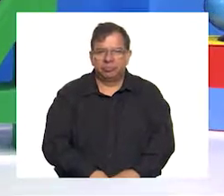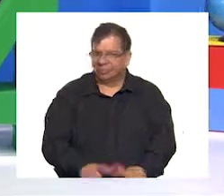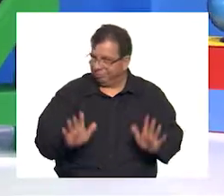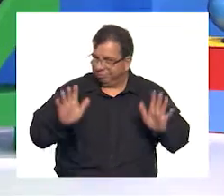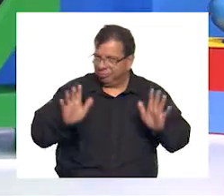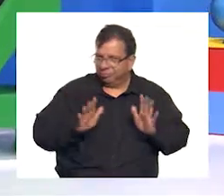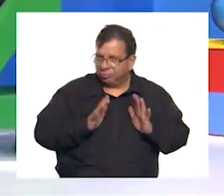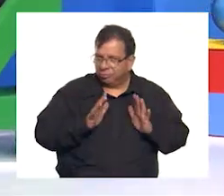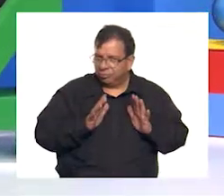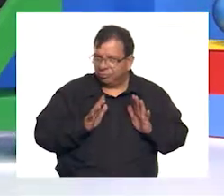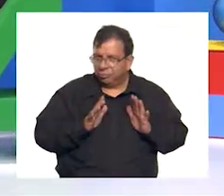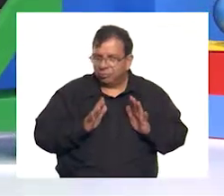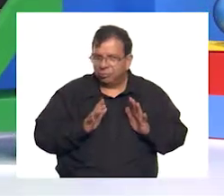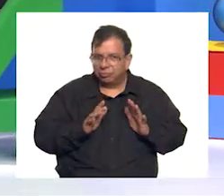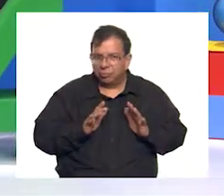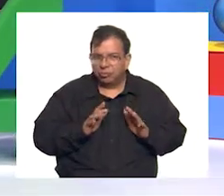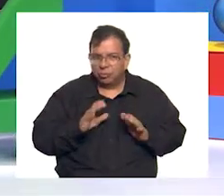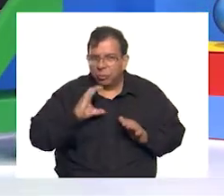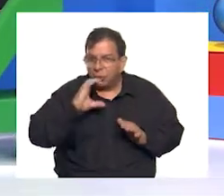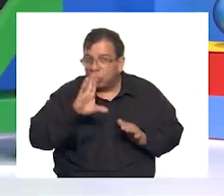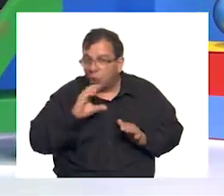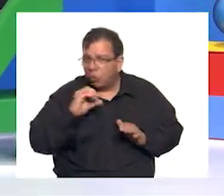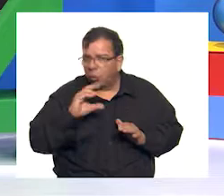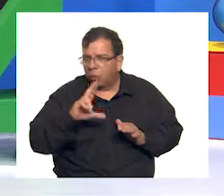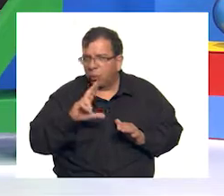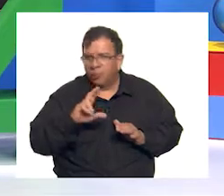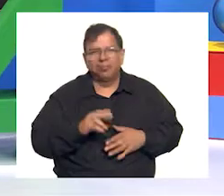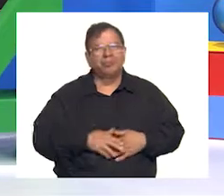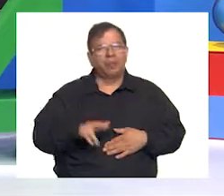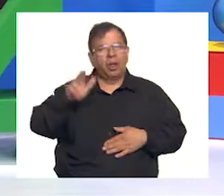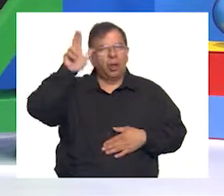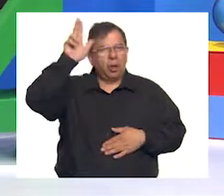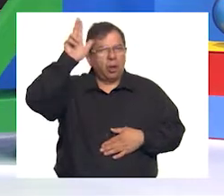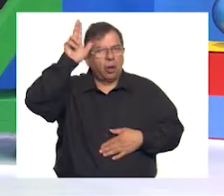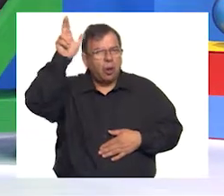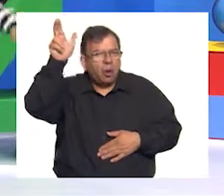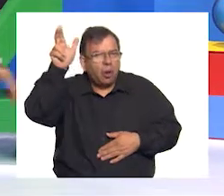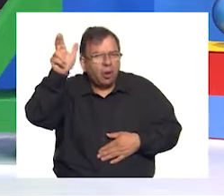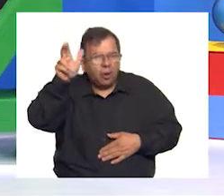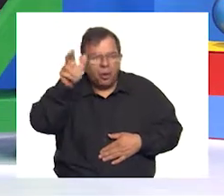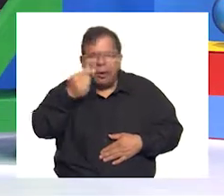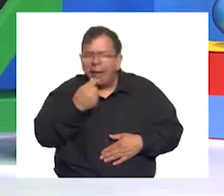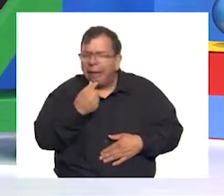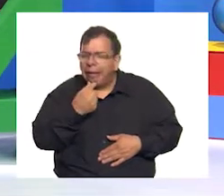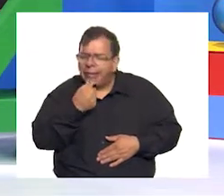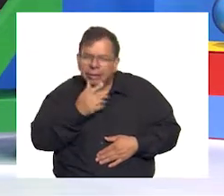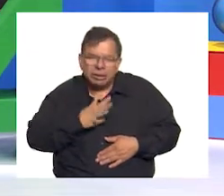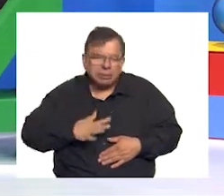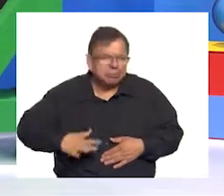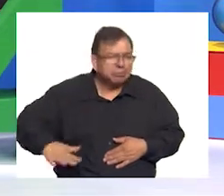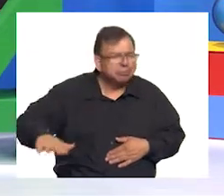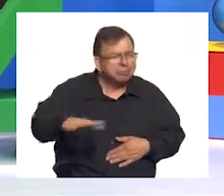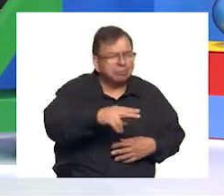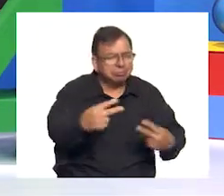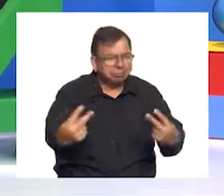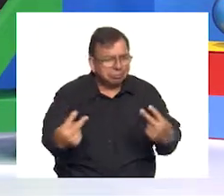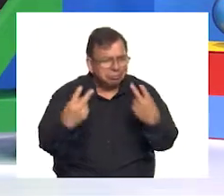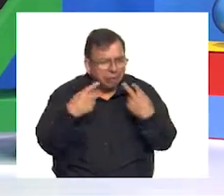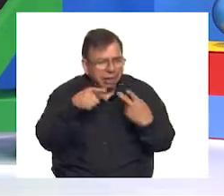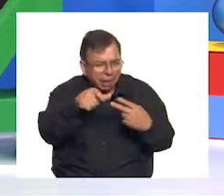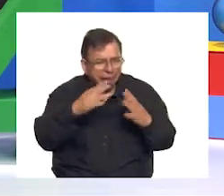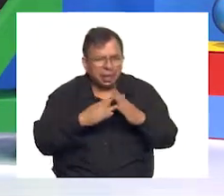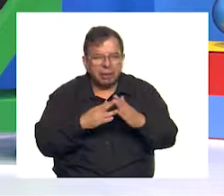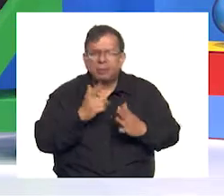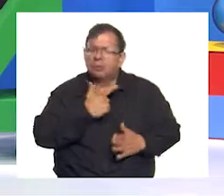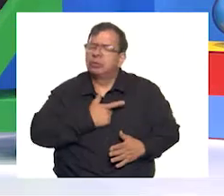¡Epa! ¡Ujú! ¡Cucú! Hola a todas las niñas y niños que nos ven desde casa. Es un gusto para